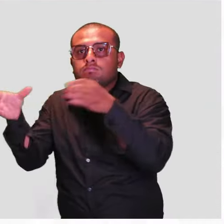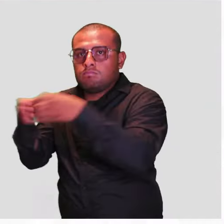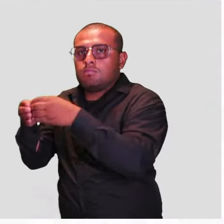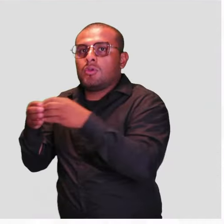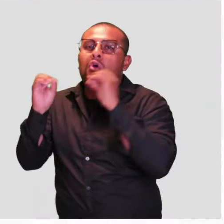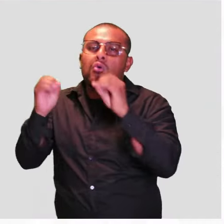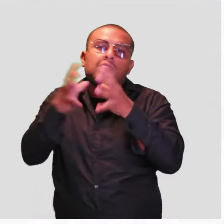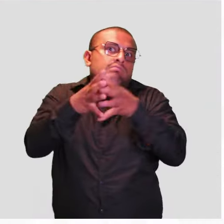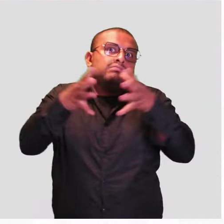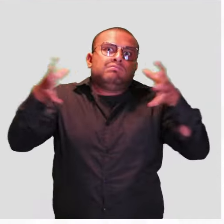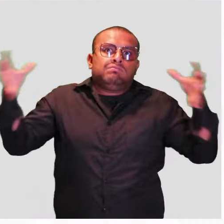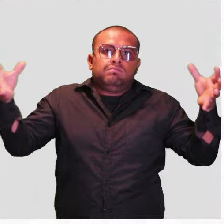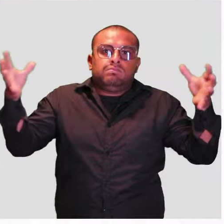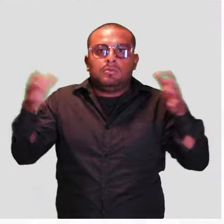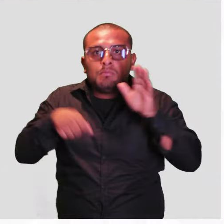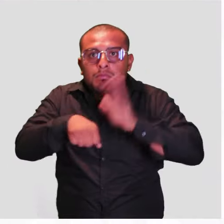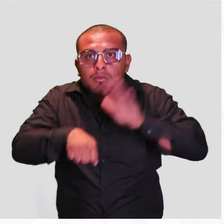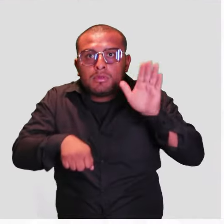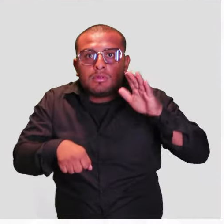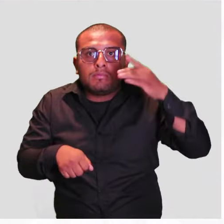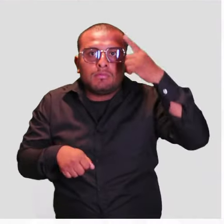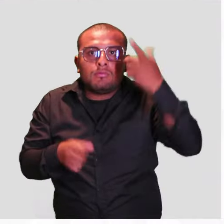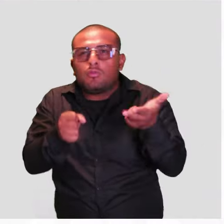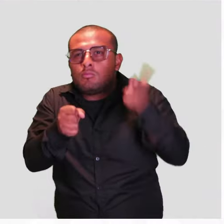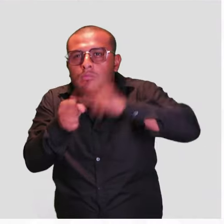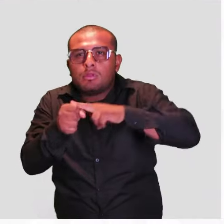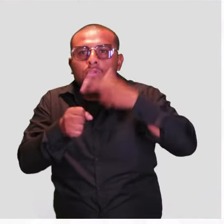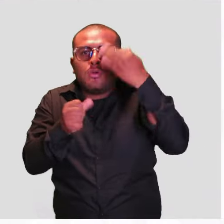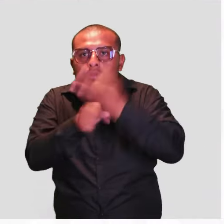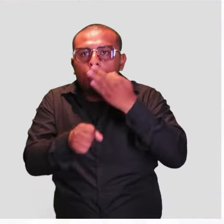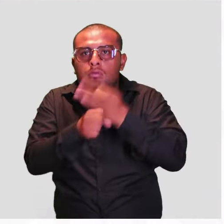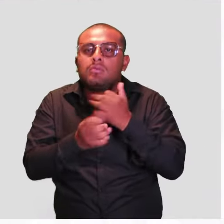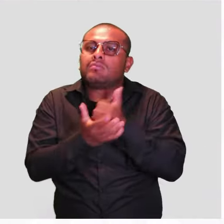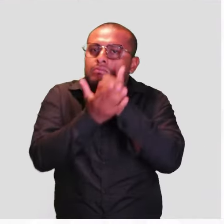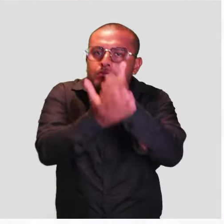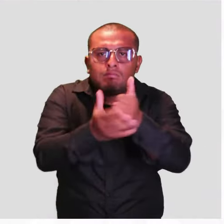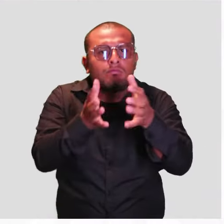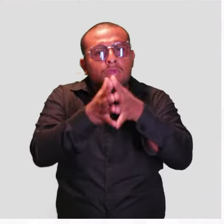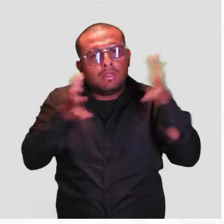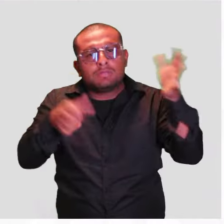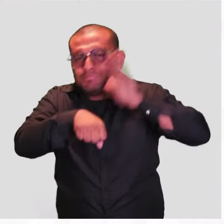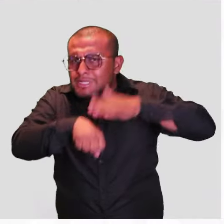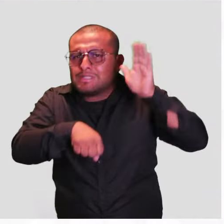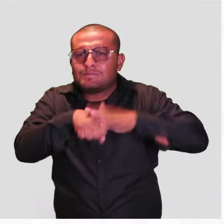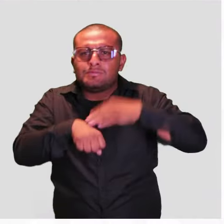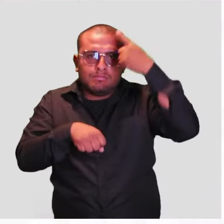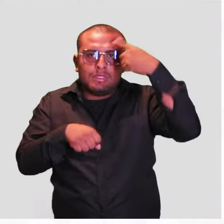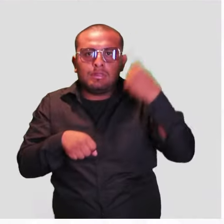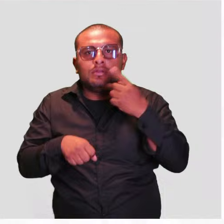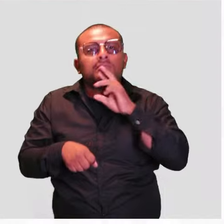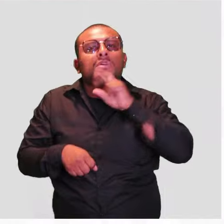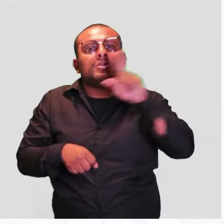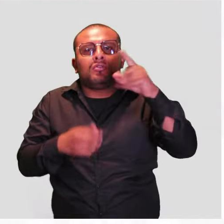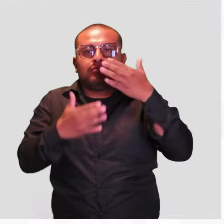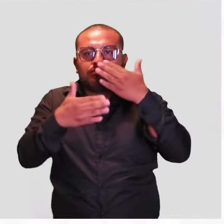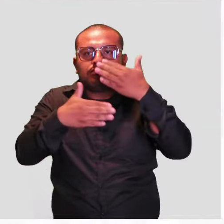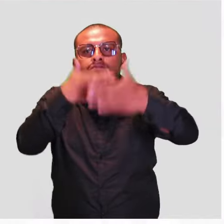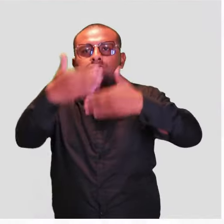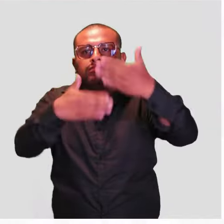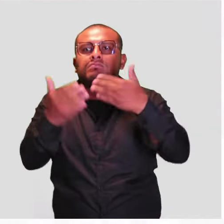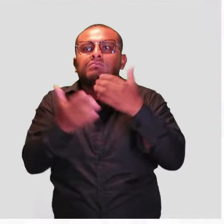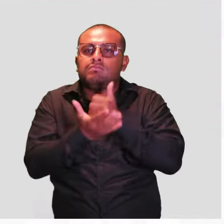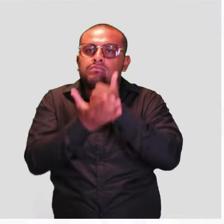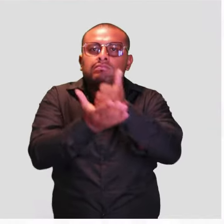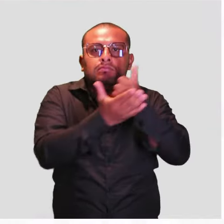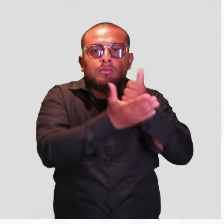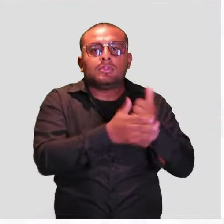las instalaciones de los actuales hospitales y clínicas públicas para dar un mejor servicio a los ciudadanos. En materia de